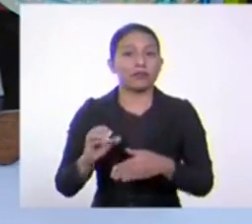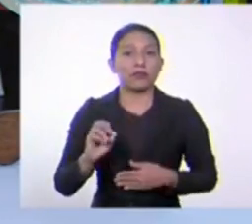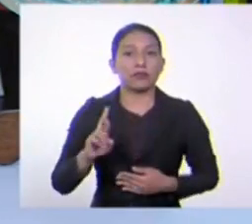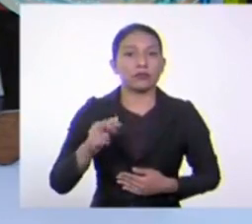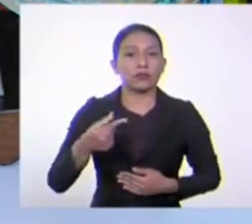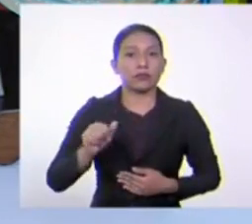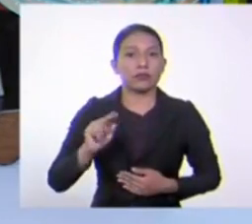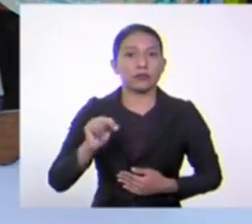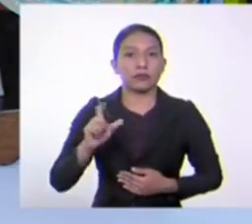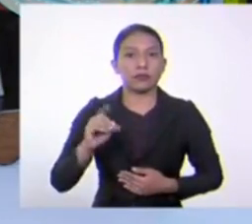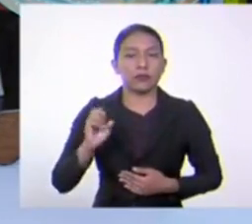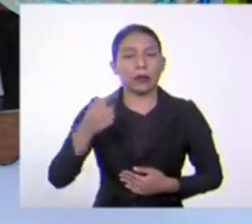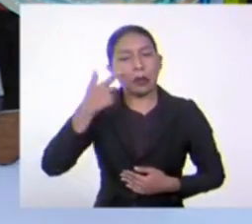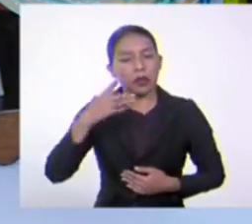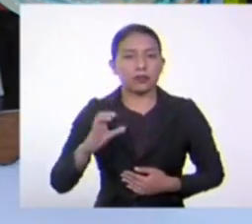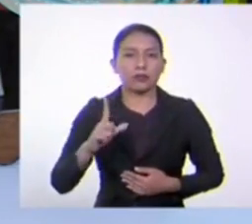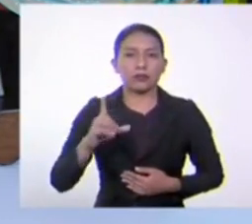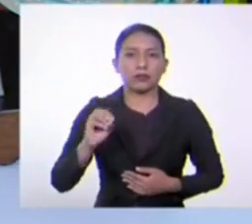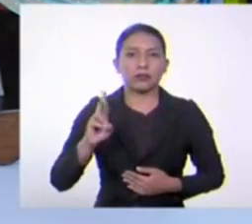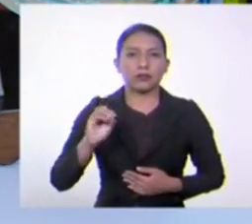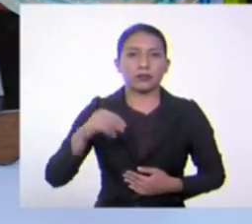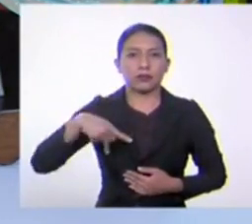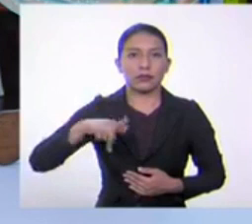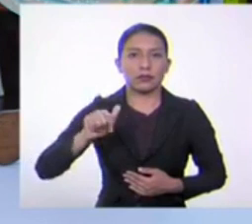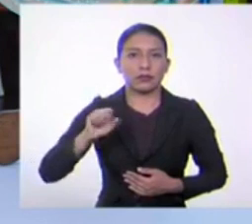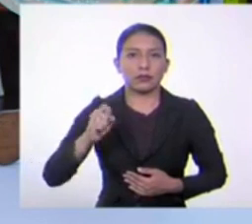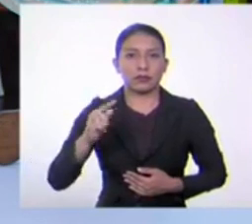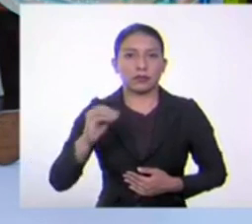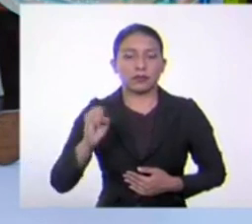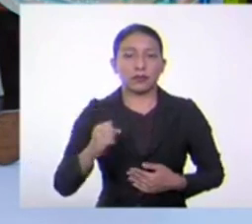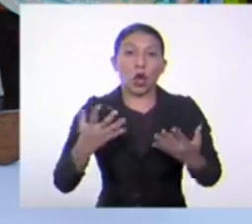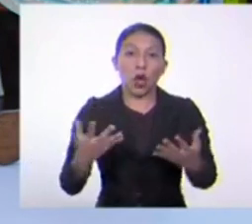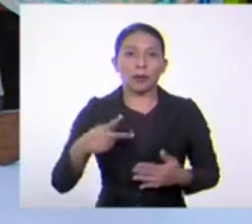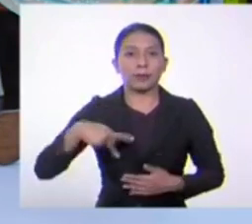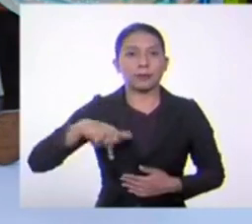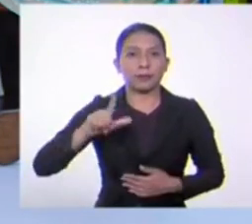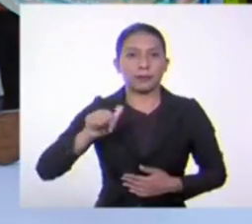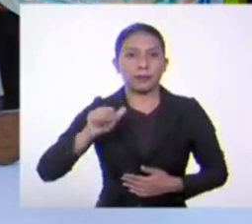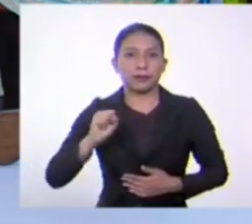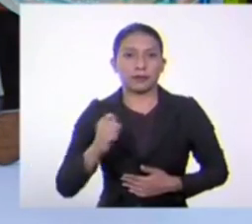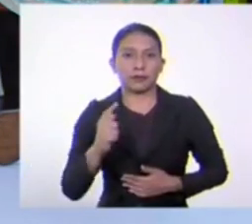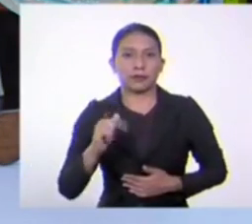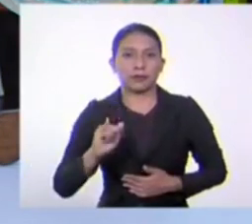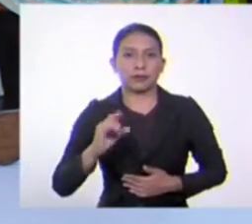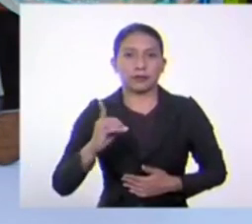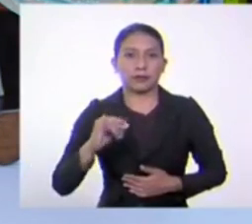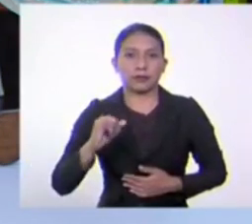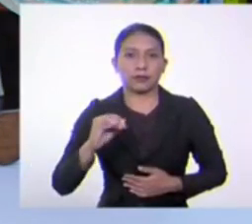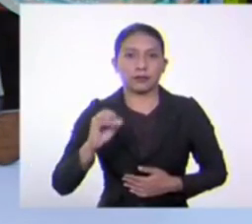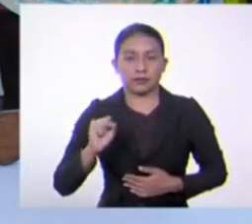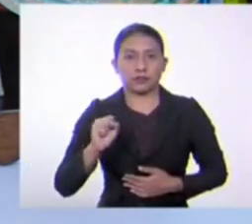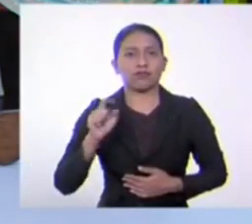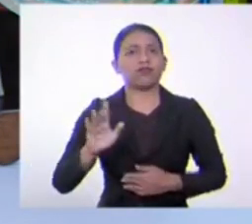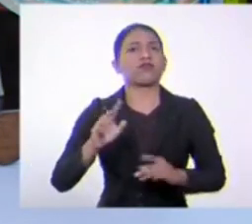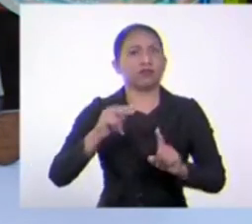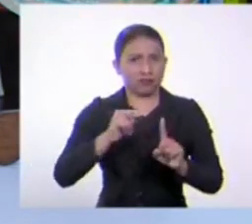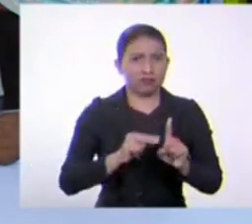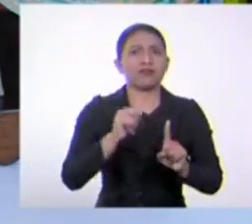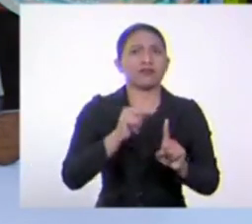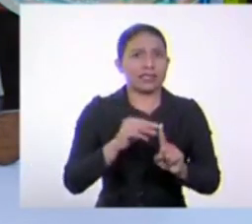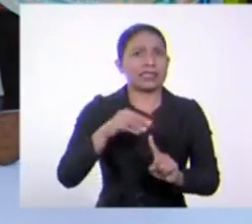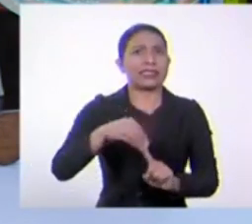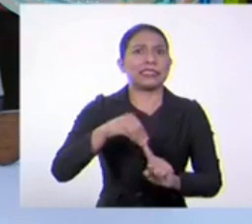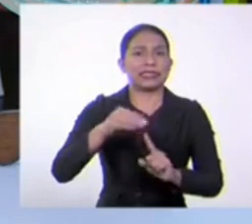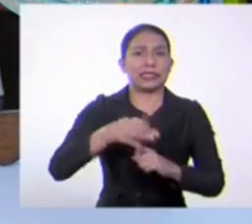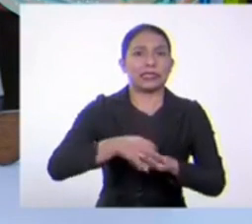los cloroplastos o los plastidios en todo caso, que son una característica muy especial de